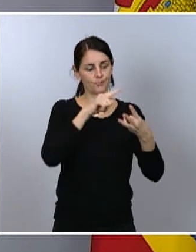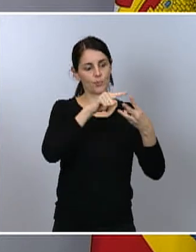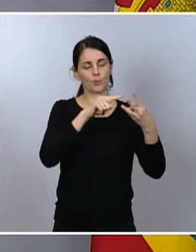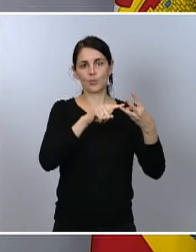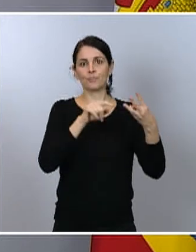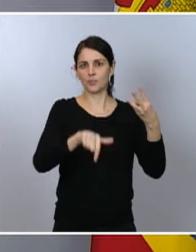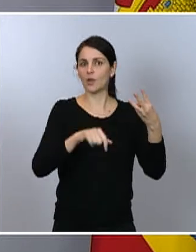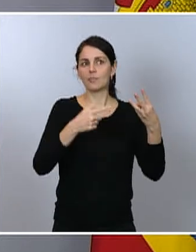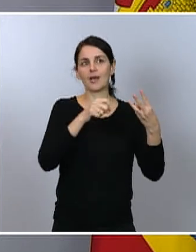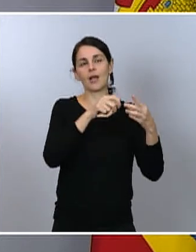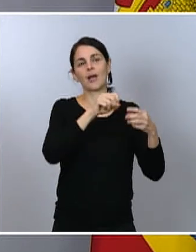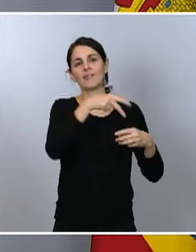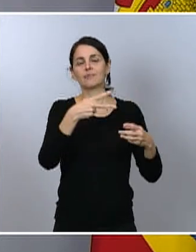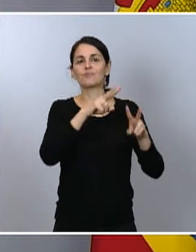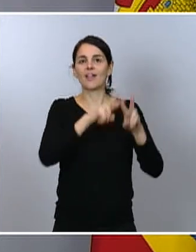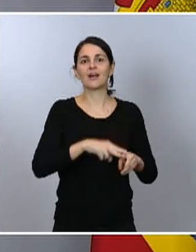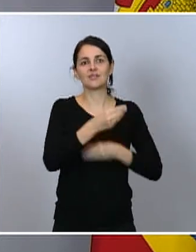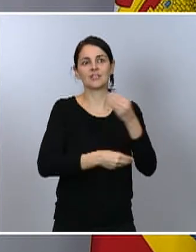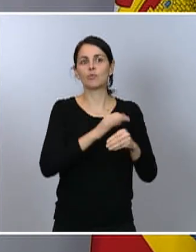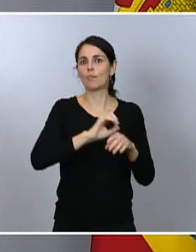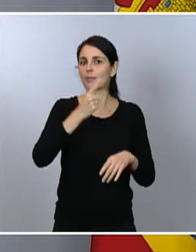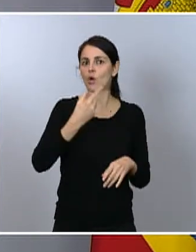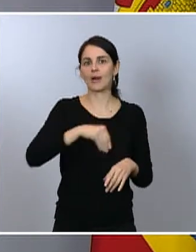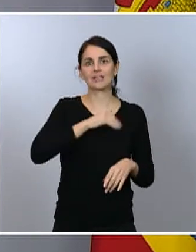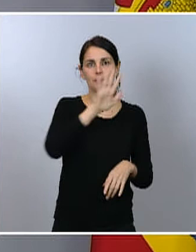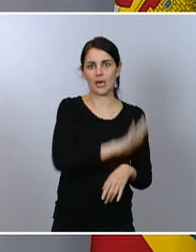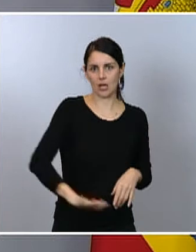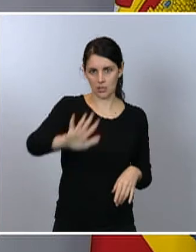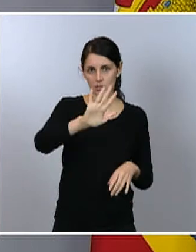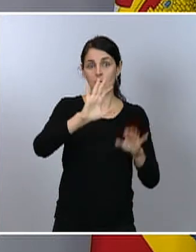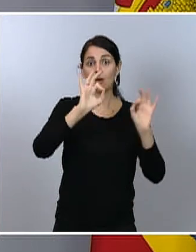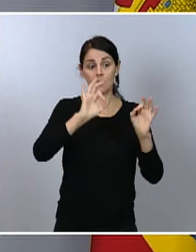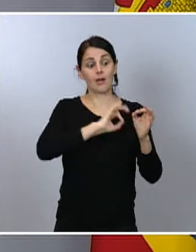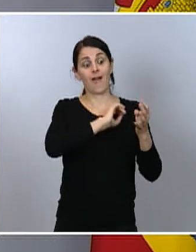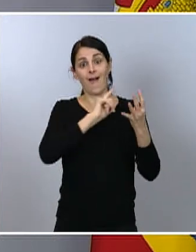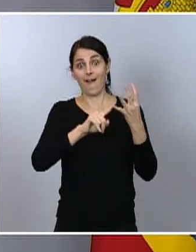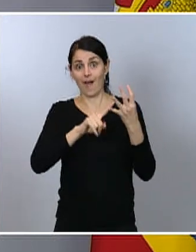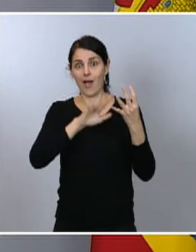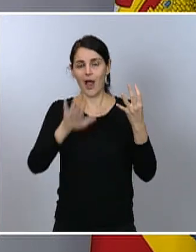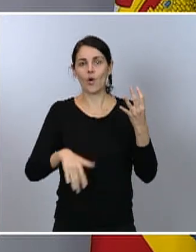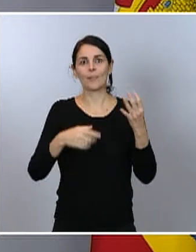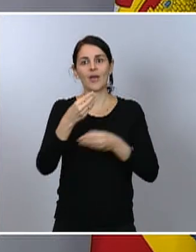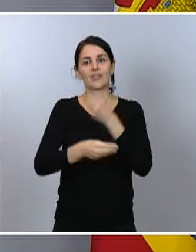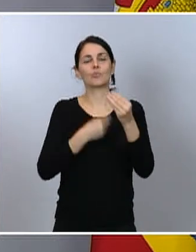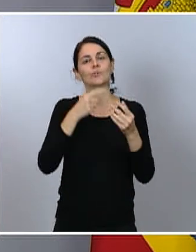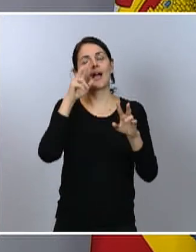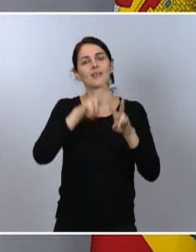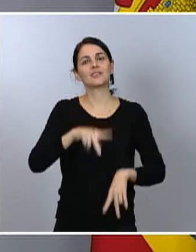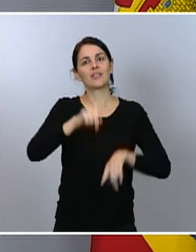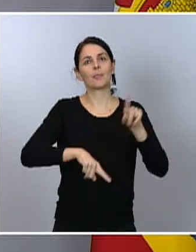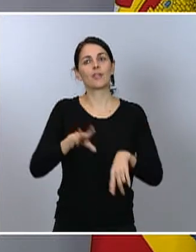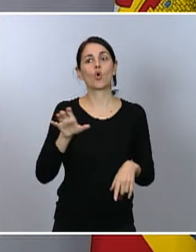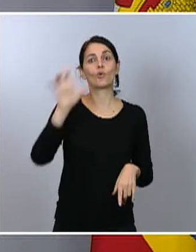los trajimos aquí. En este momento vamos a hacer el análisis para cada una de las comunidades autónomas. Y en los informes